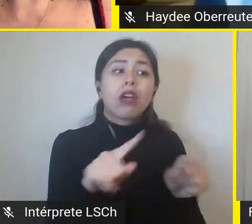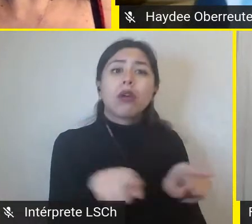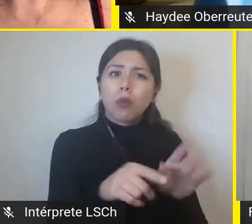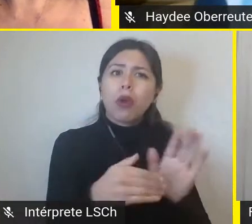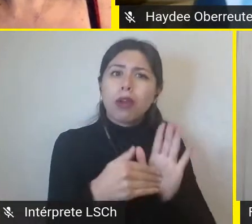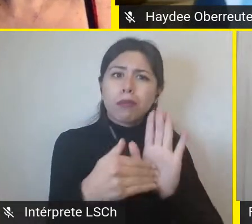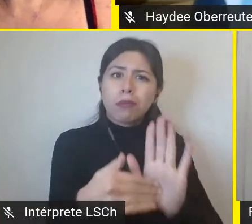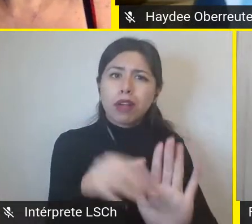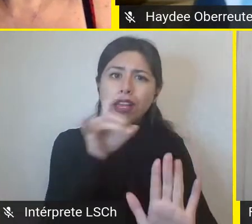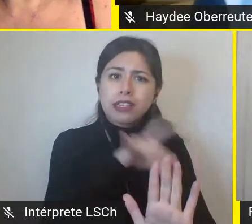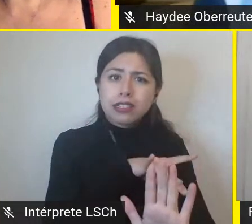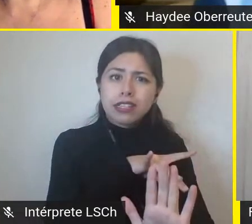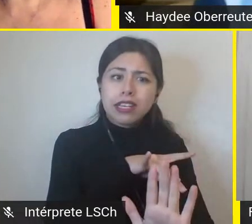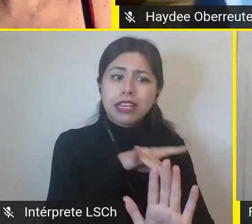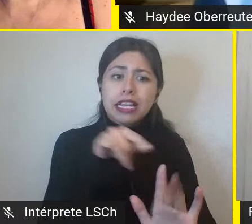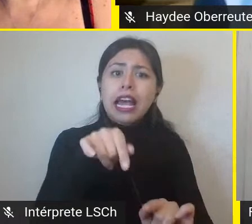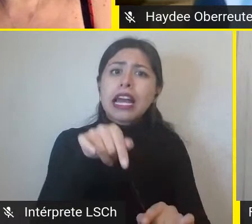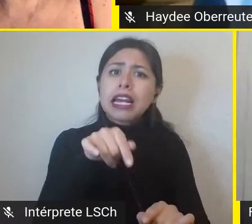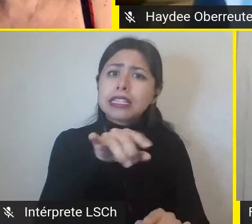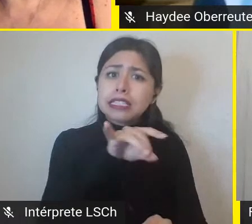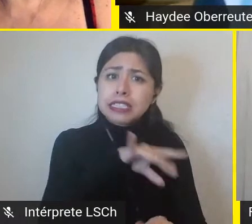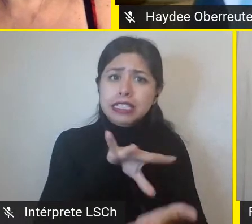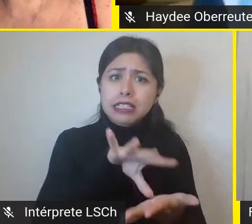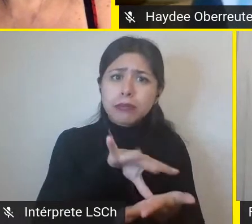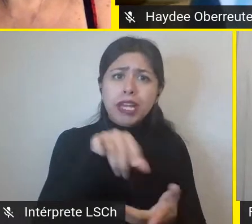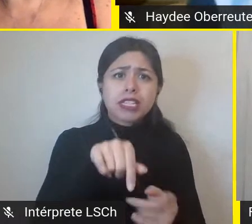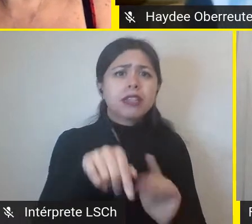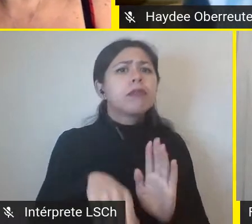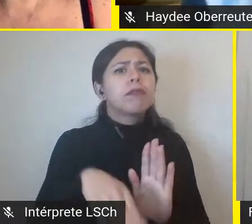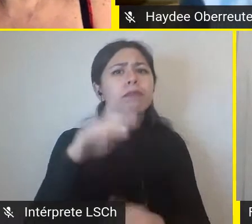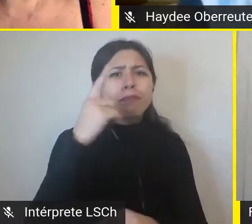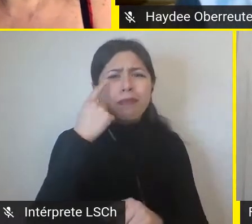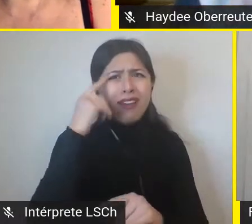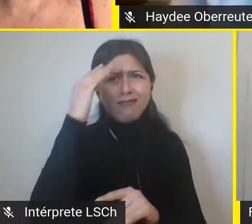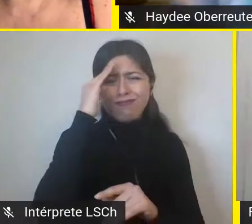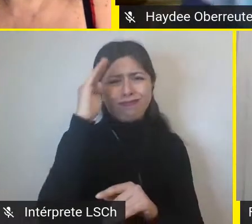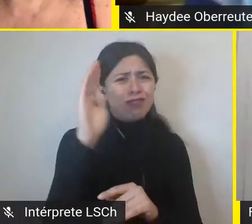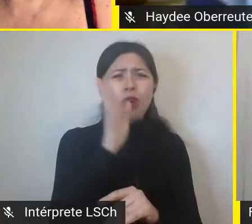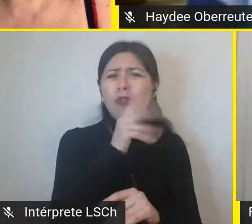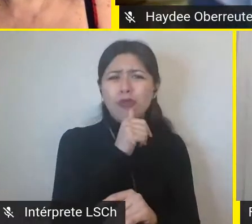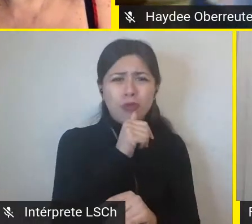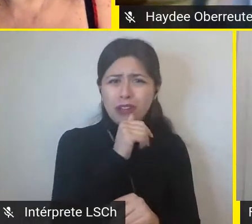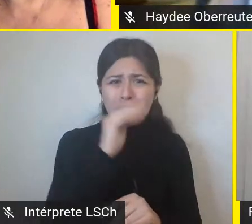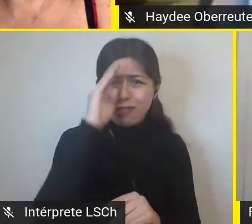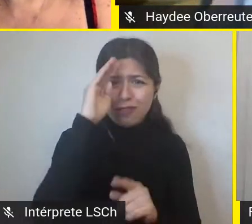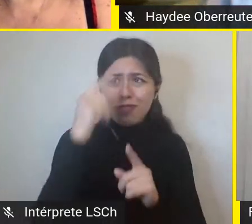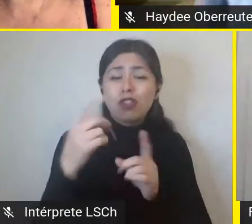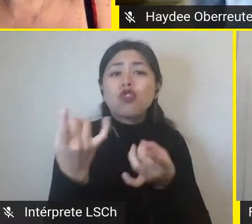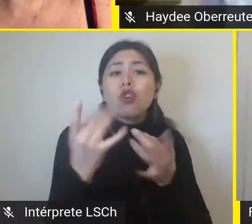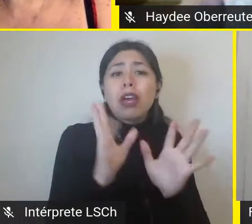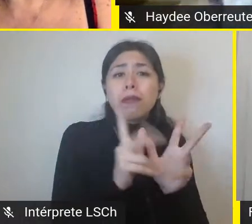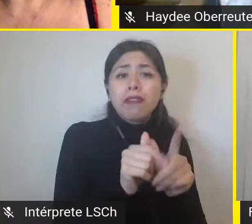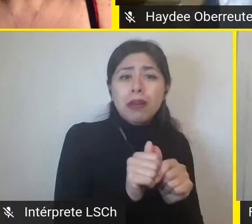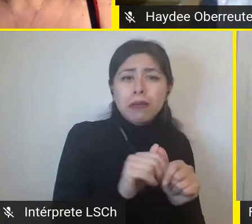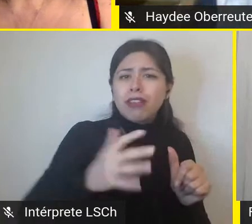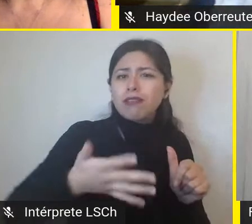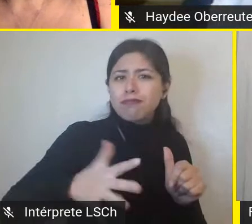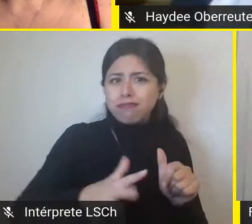Chile es uno de los países donde hay más desconfianza interpersonal, que la persona confía en su familia y hasta por ahí